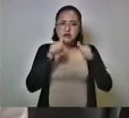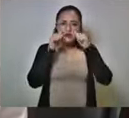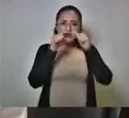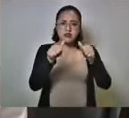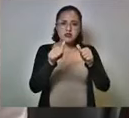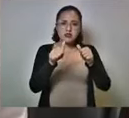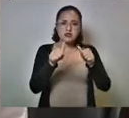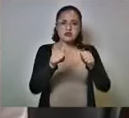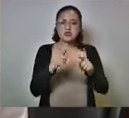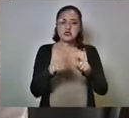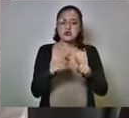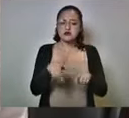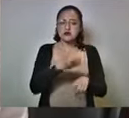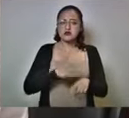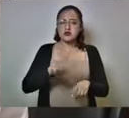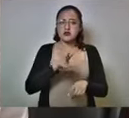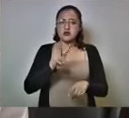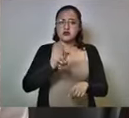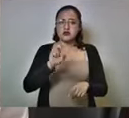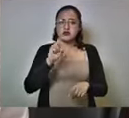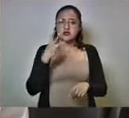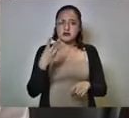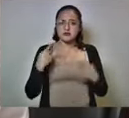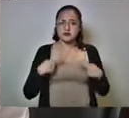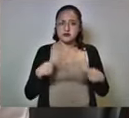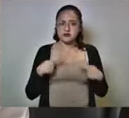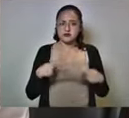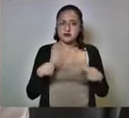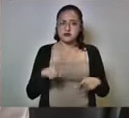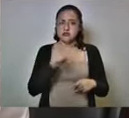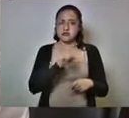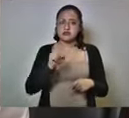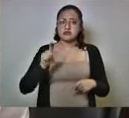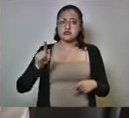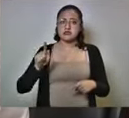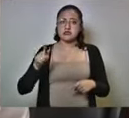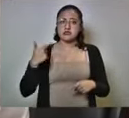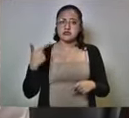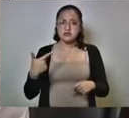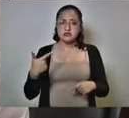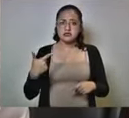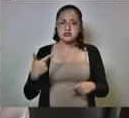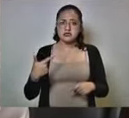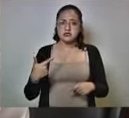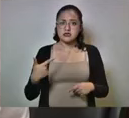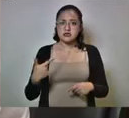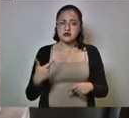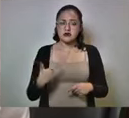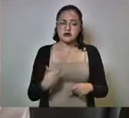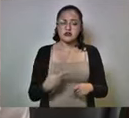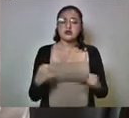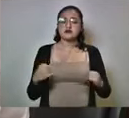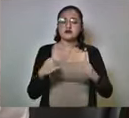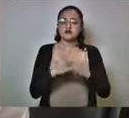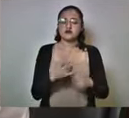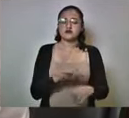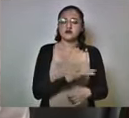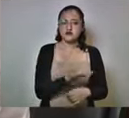atendidos de estos 233 en total, 177 en las instituciones públicas